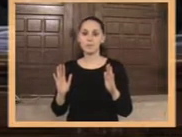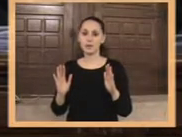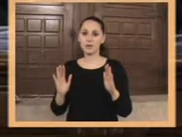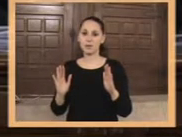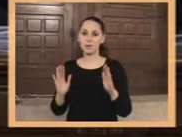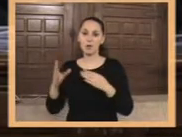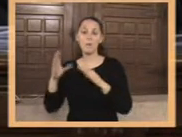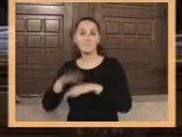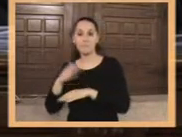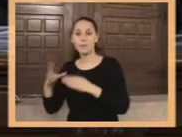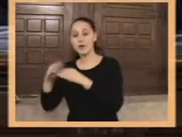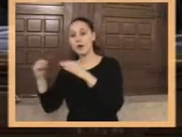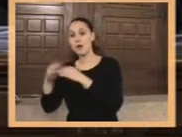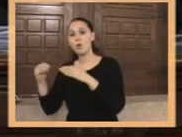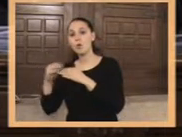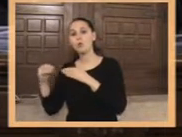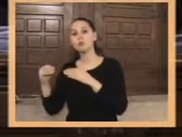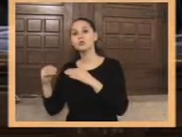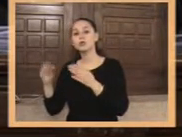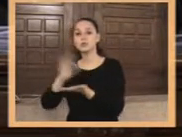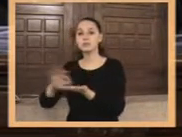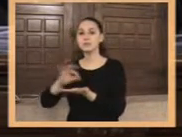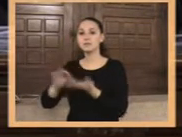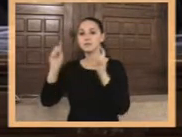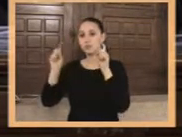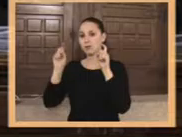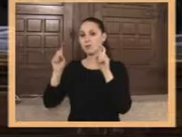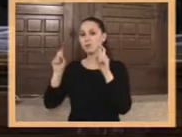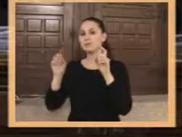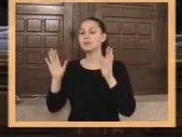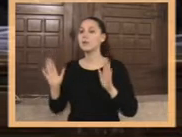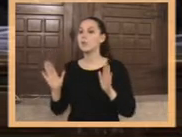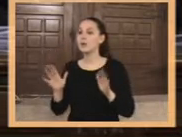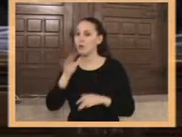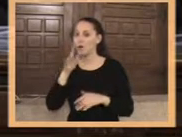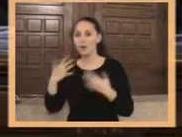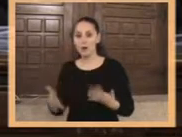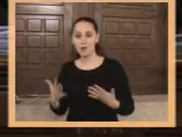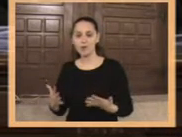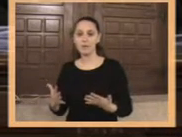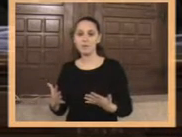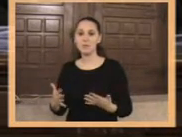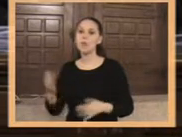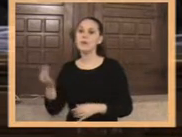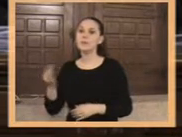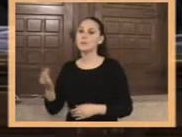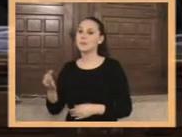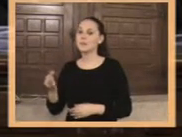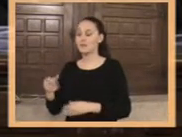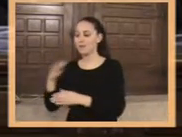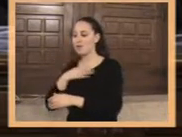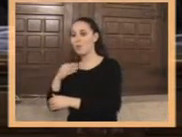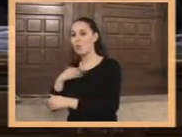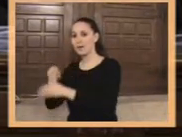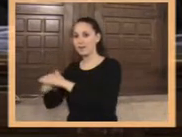se lo he podido manifestar al presidente de la Junta, y en eso trabajamos conjuntamente. Pero mientras tanto, para que sea nuestro, tiene que estar adscrito a un